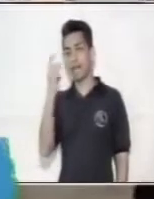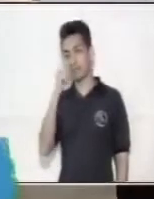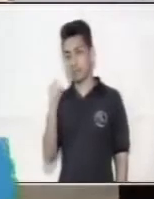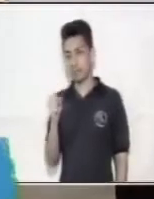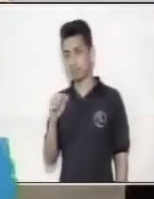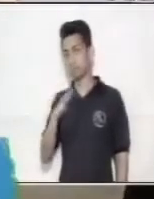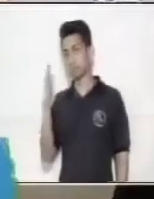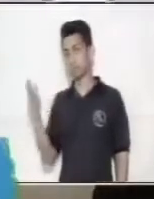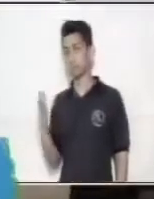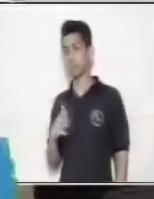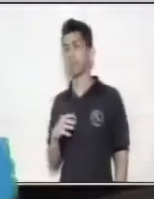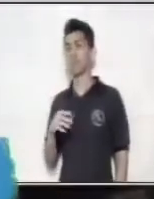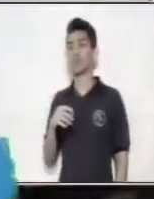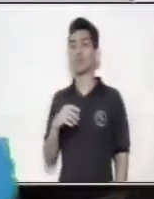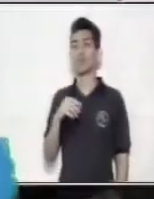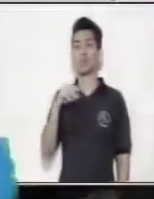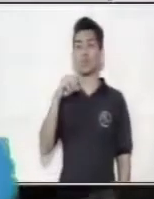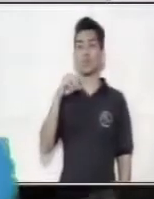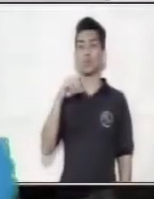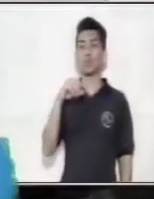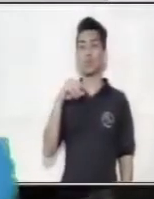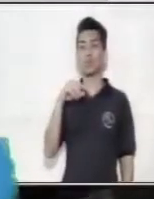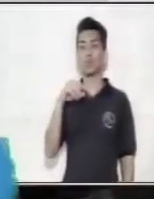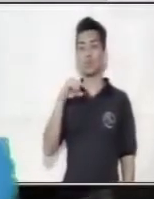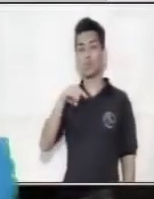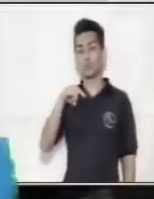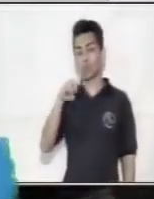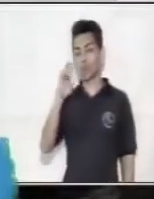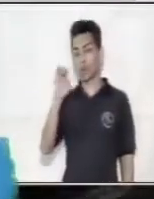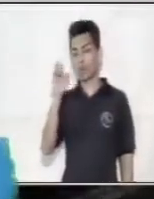Nuestros, bueno, aquí tenía que agregar la S, lo voy a agregar.